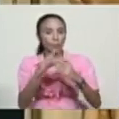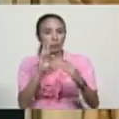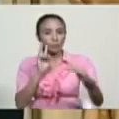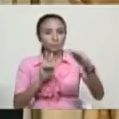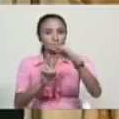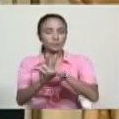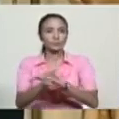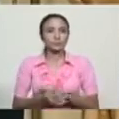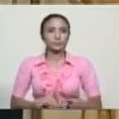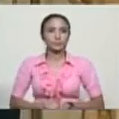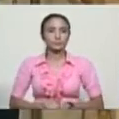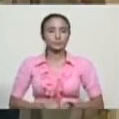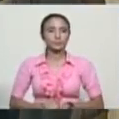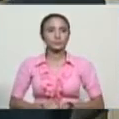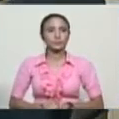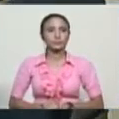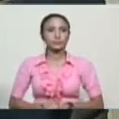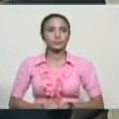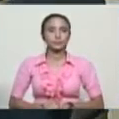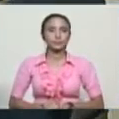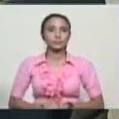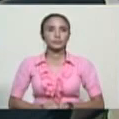Estamos planteándonos